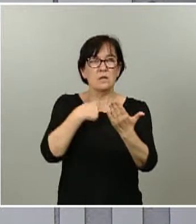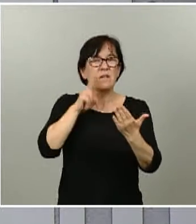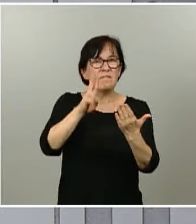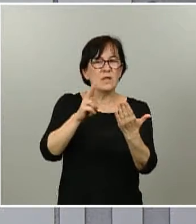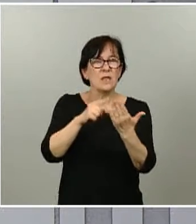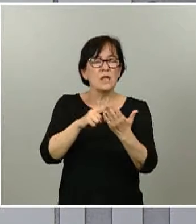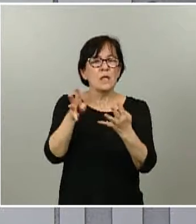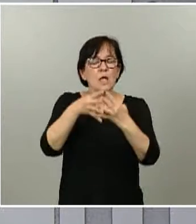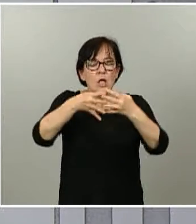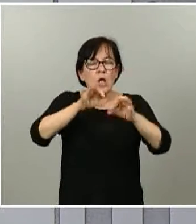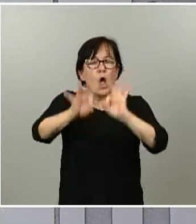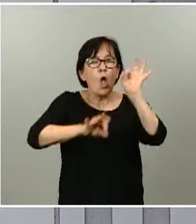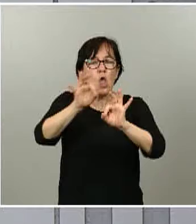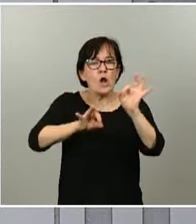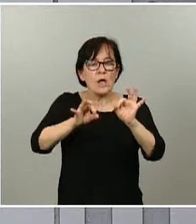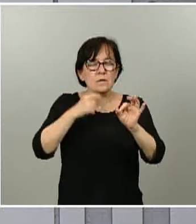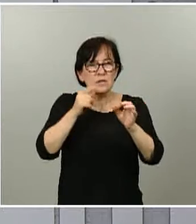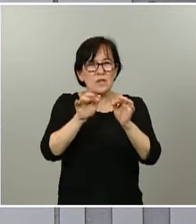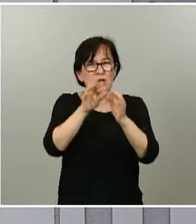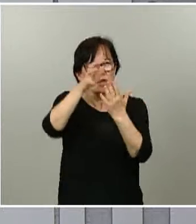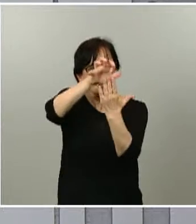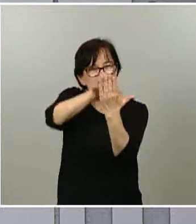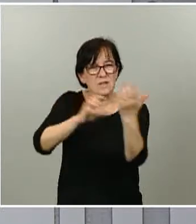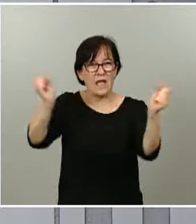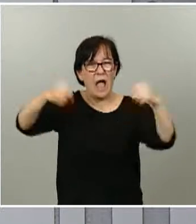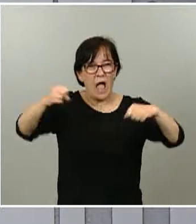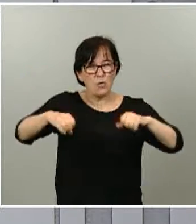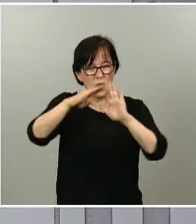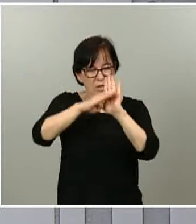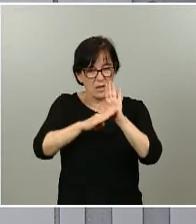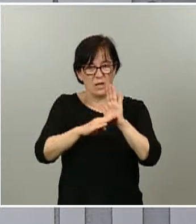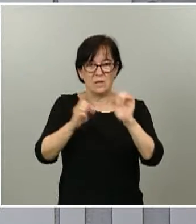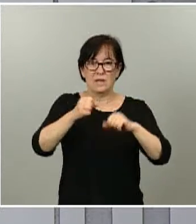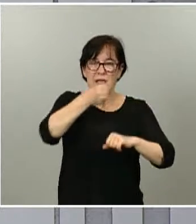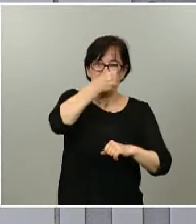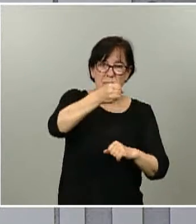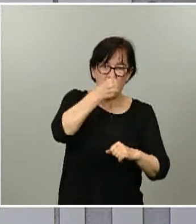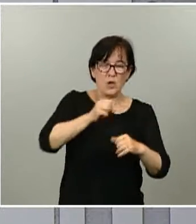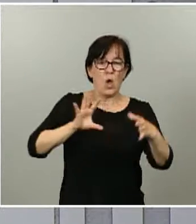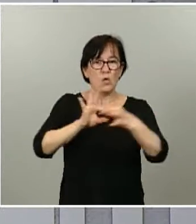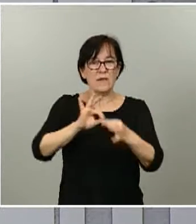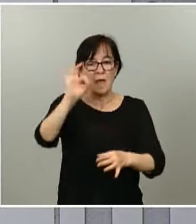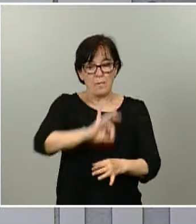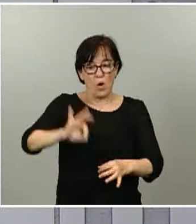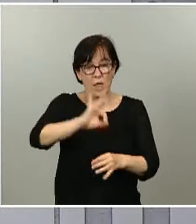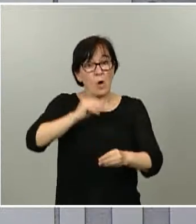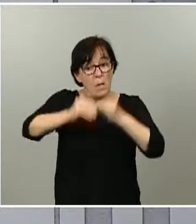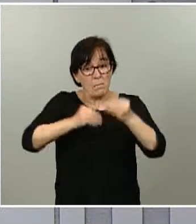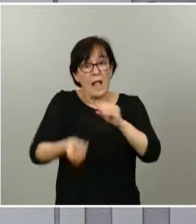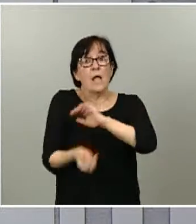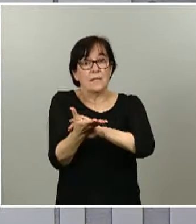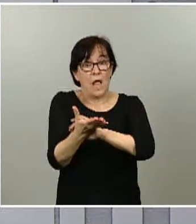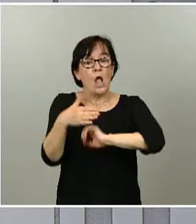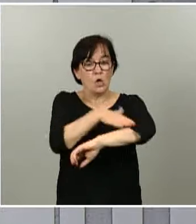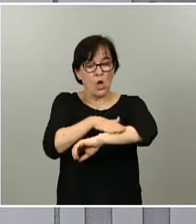se menciona a lo largo de todo el acuerdo programático que suscribieron el PSOE y Unidas Podemos para configurar este Gobierno, el órgano